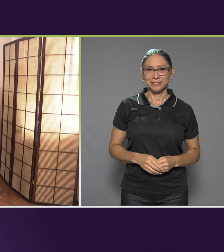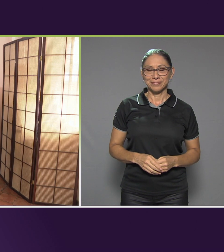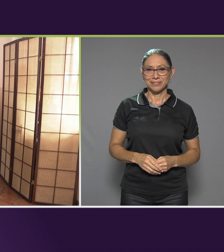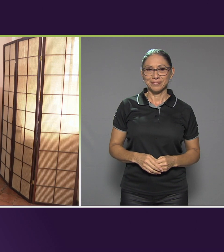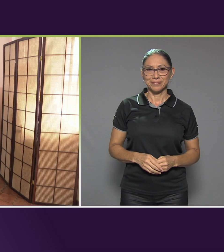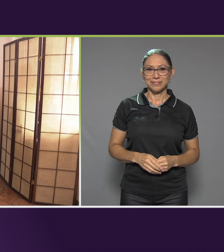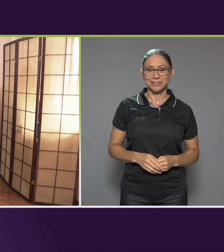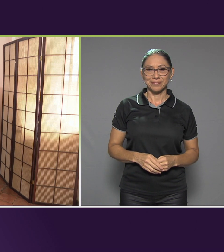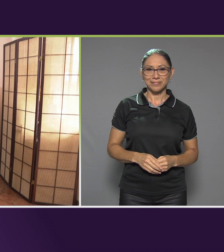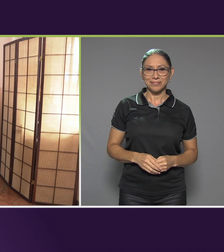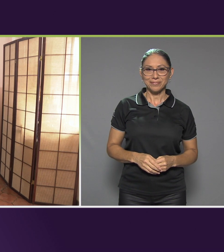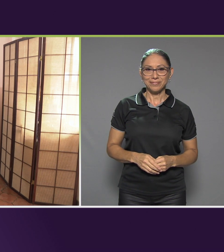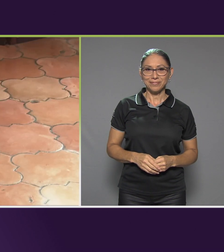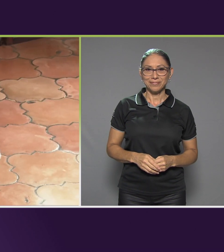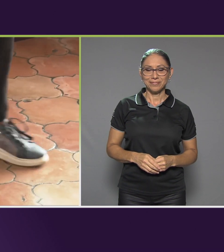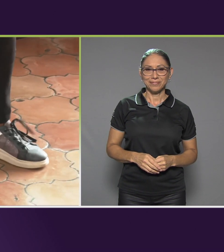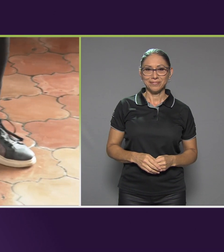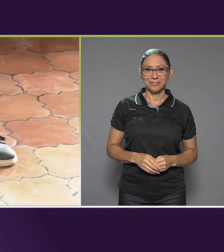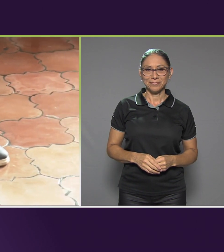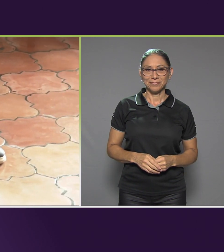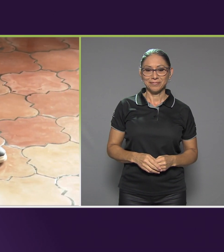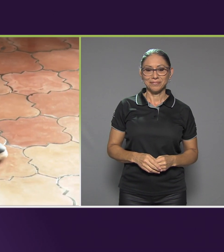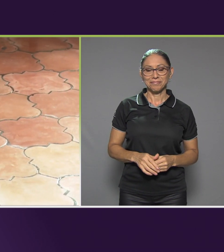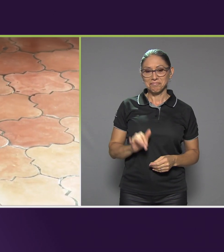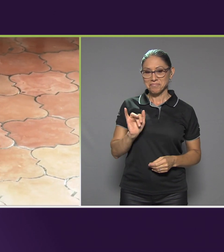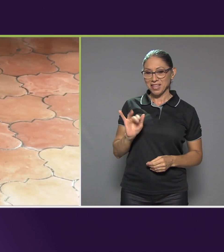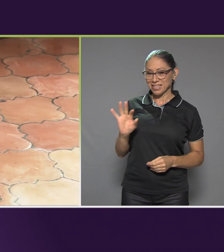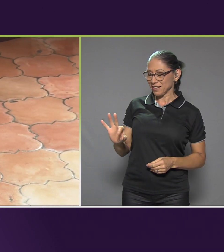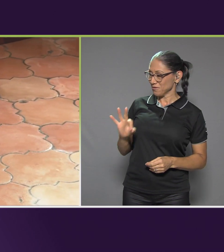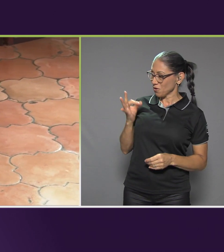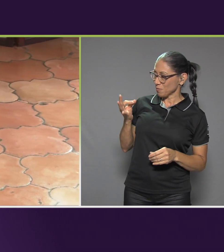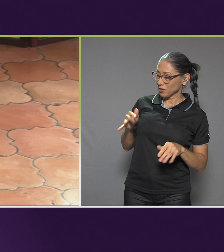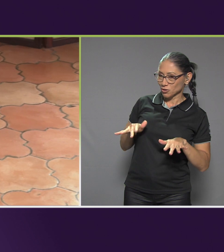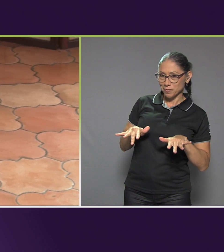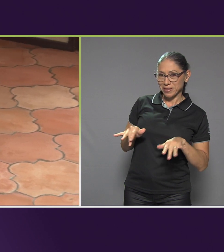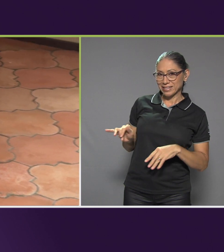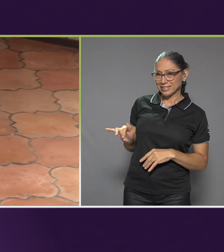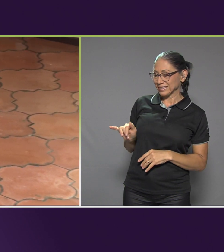arrastro el pie o lo deslizo. Y voy.